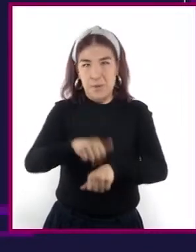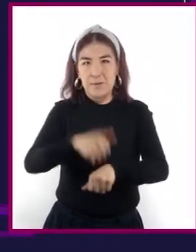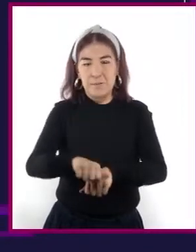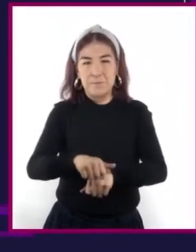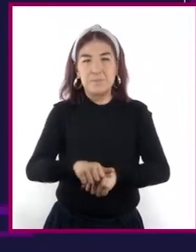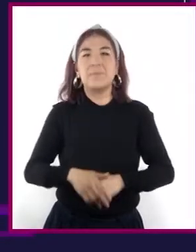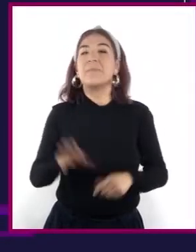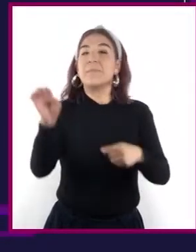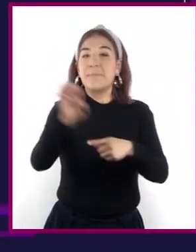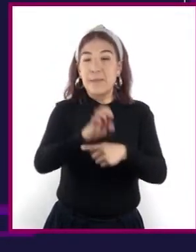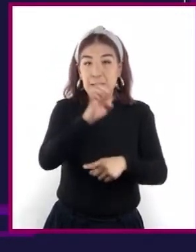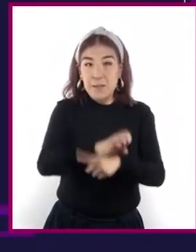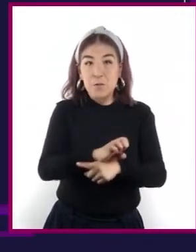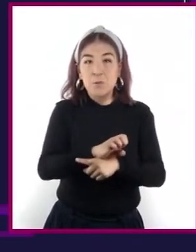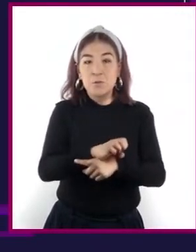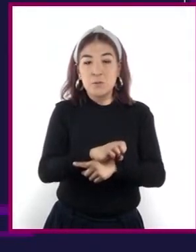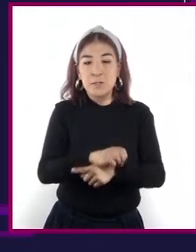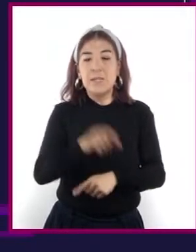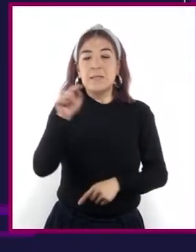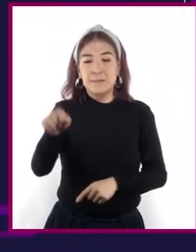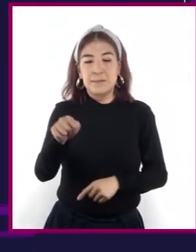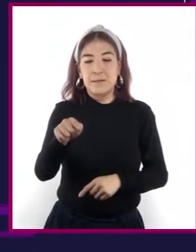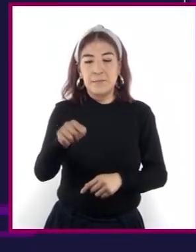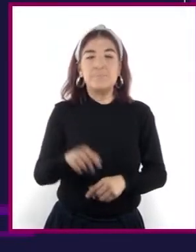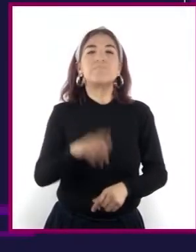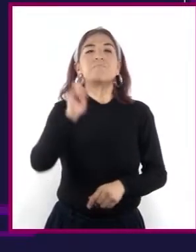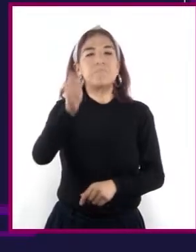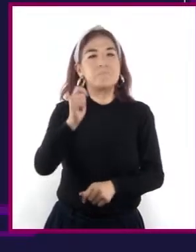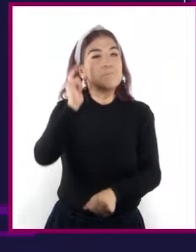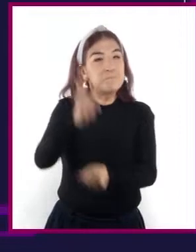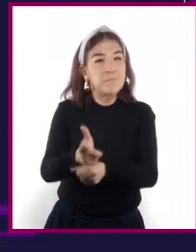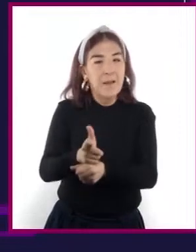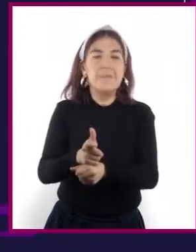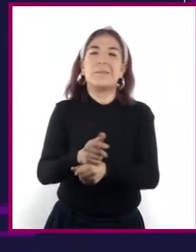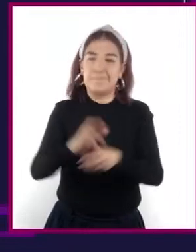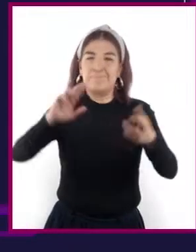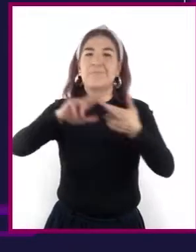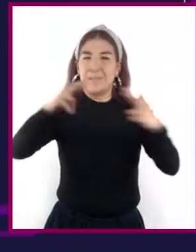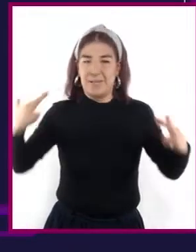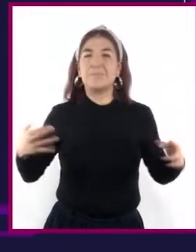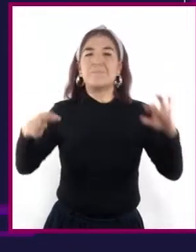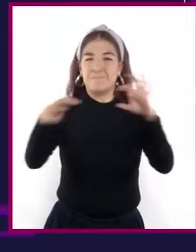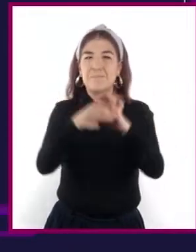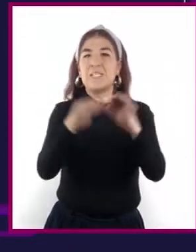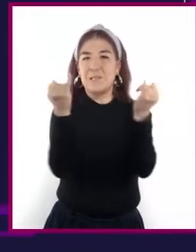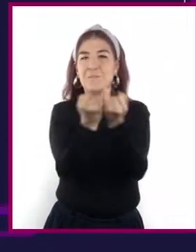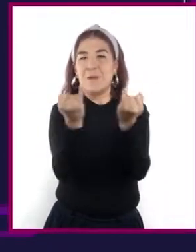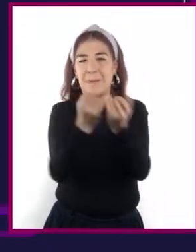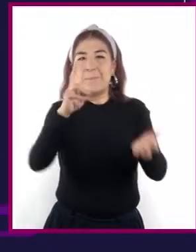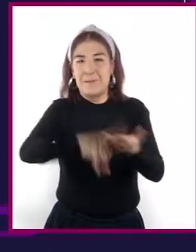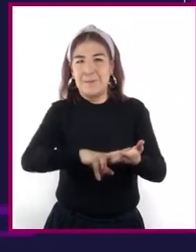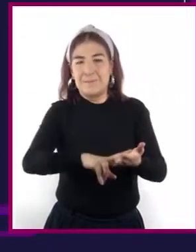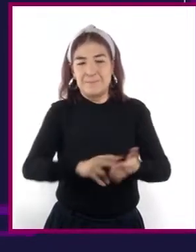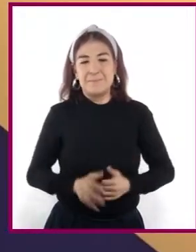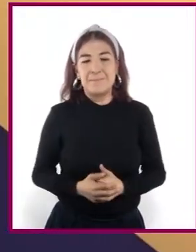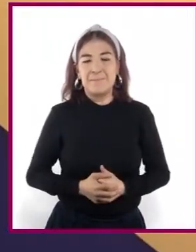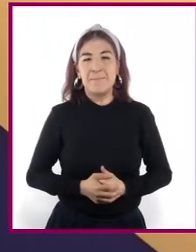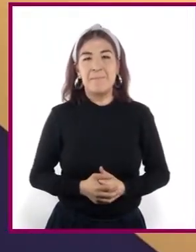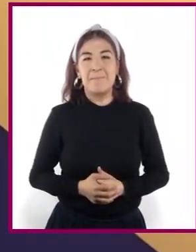constante. Entonces, con esto se verifica nuevamente que se trata de una situación de proporcionalidad